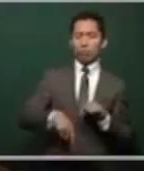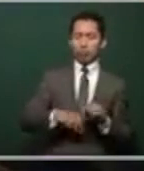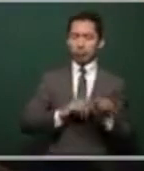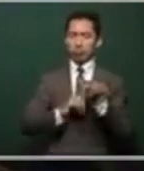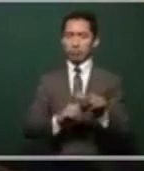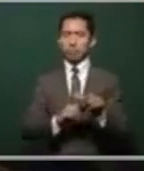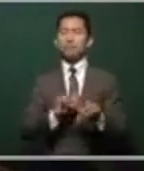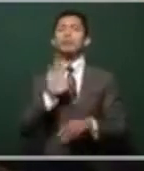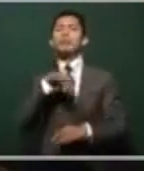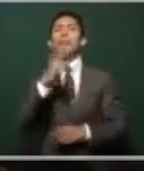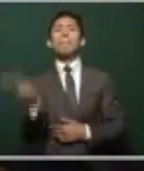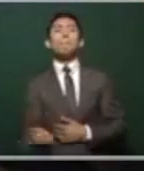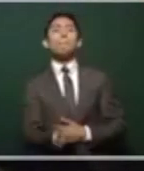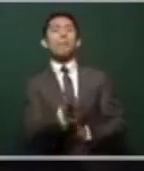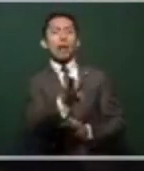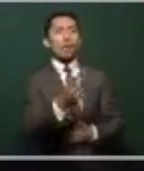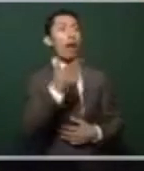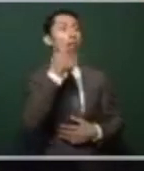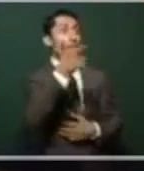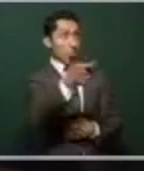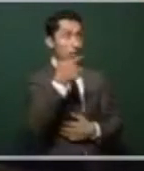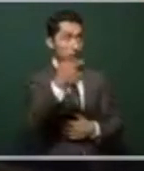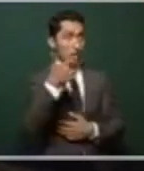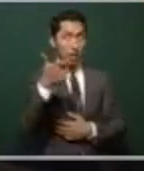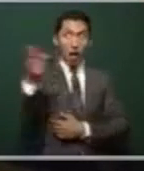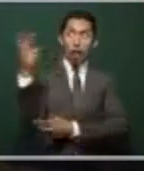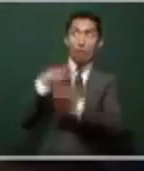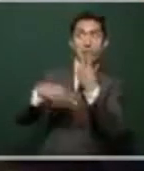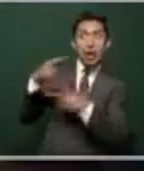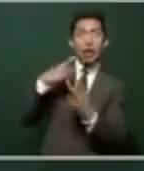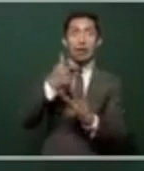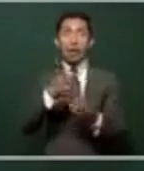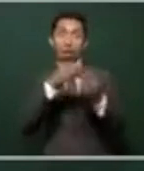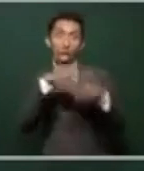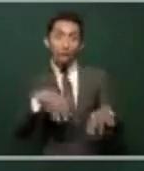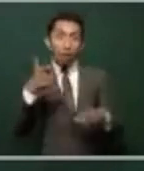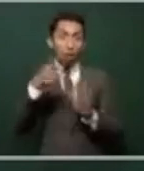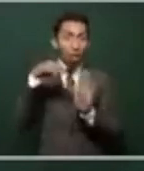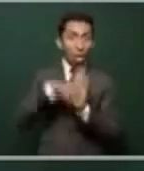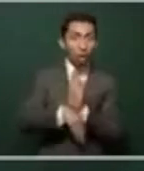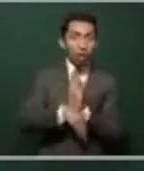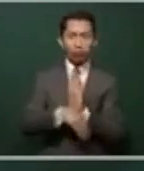está perdiendo la inversión extranjera. No, al contrario. Miren,